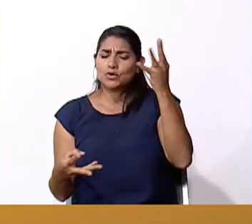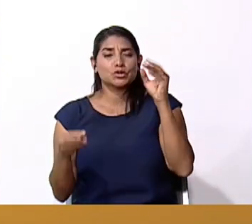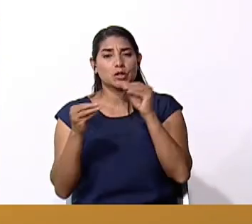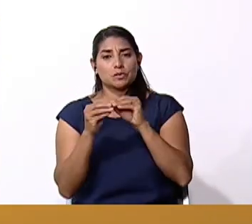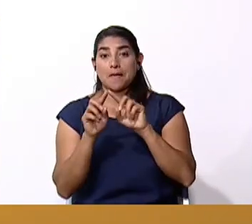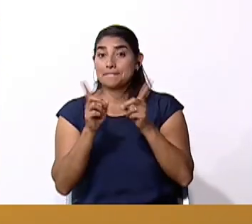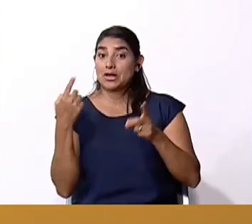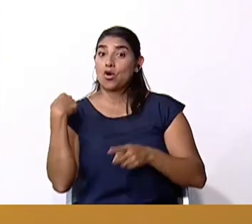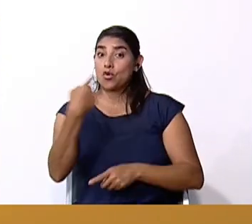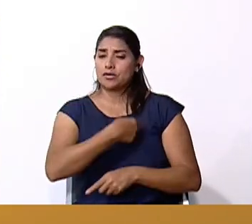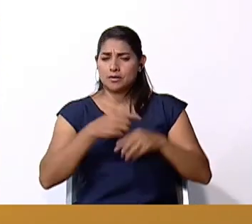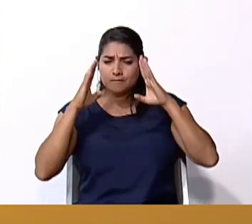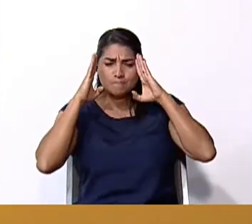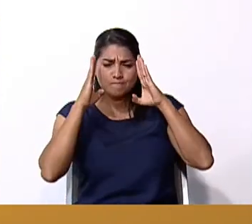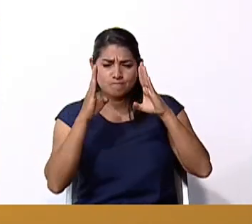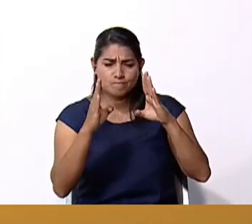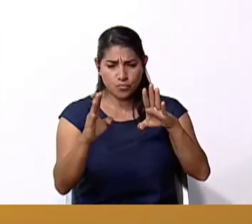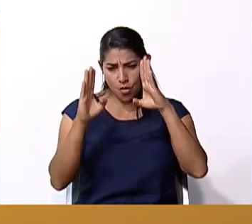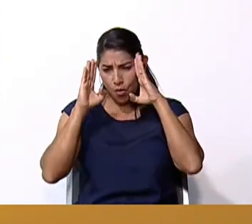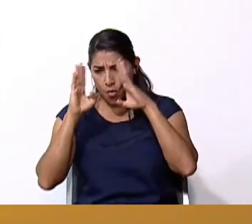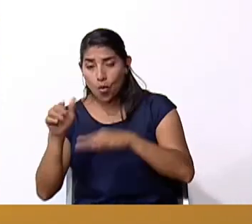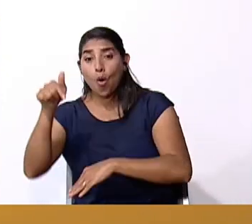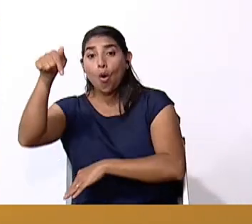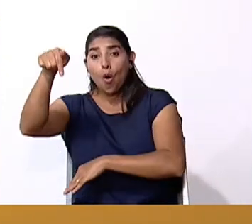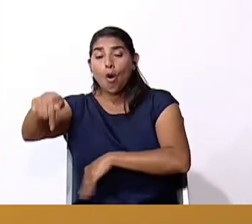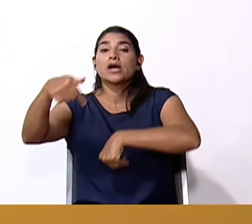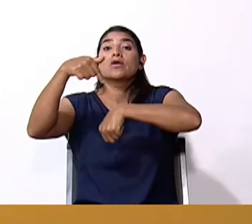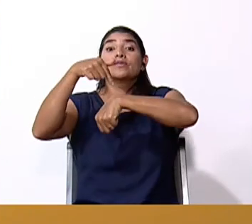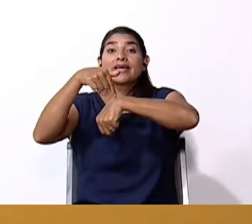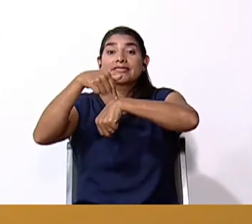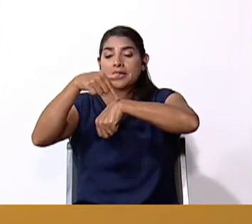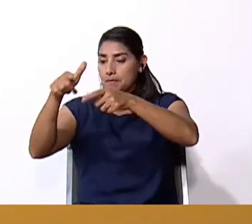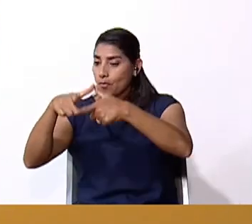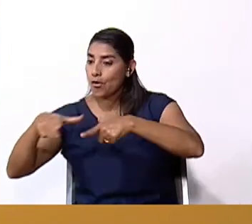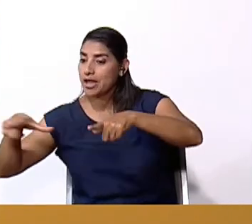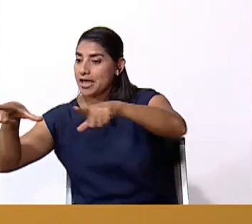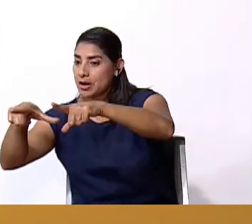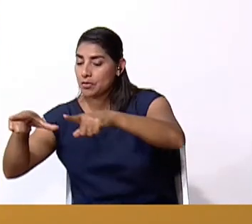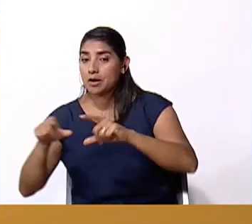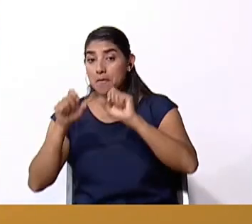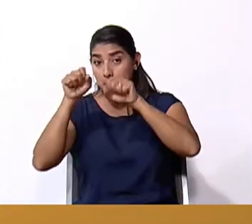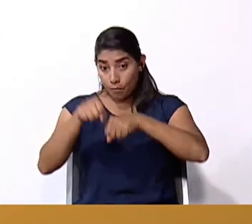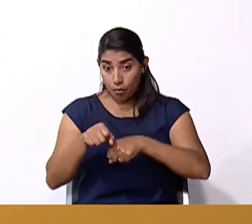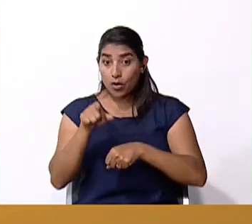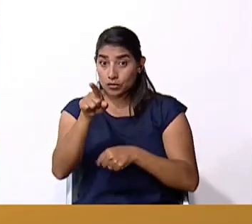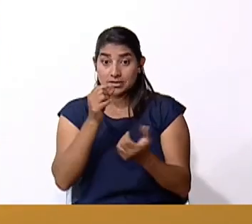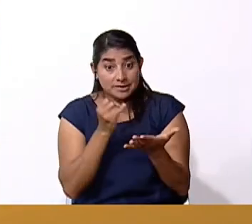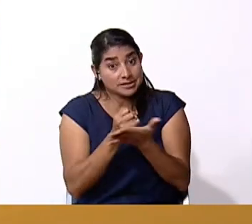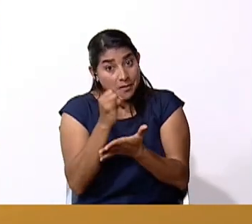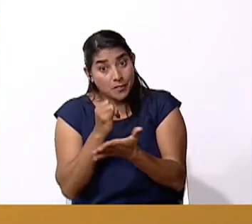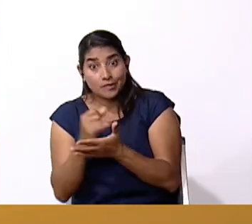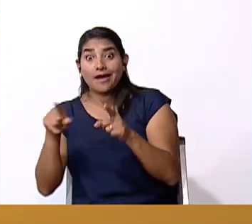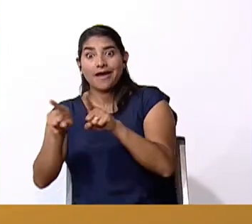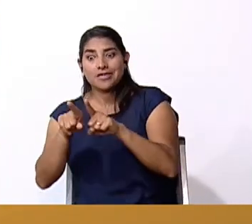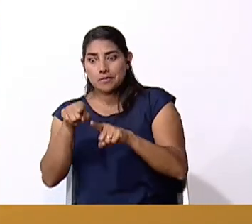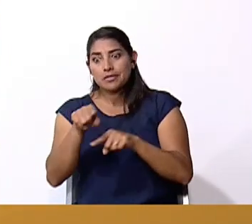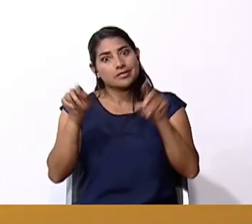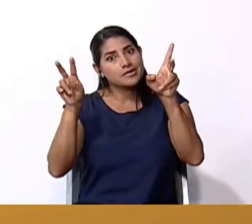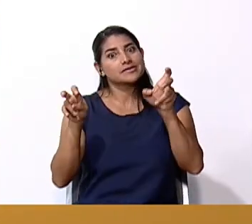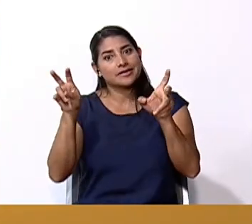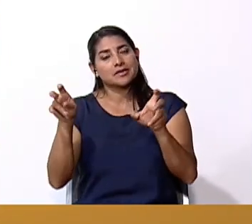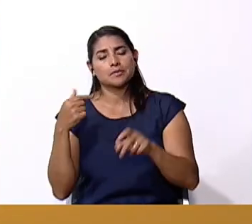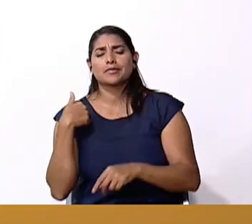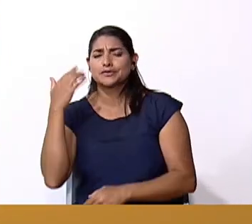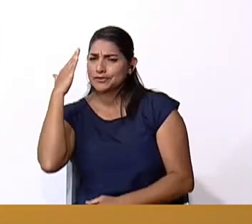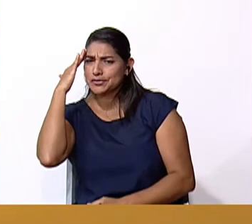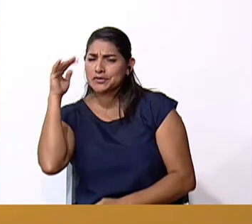pero nosotros nos estamos enfocando hoy en los de tiempo y lugar. Pueden ir a investigar sobre este tema. Yo